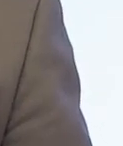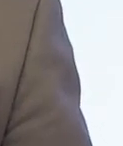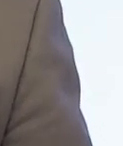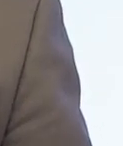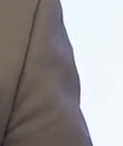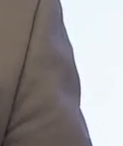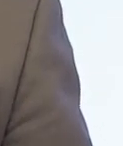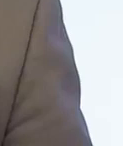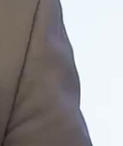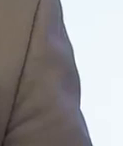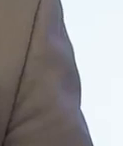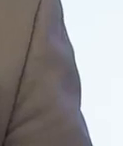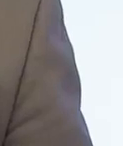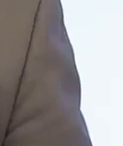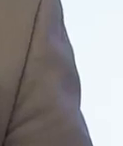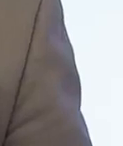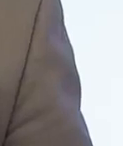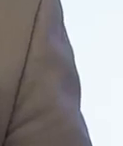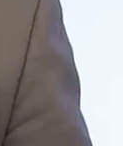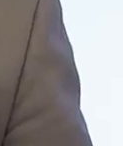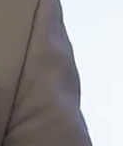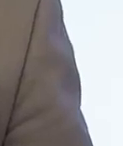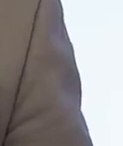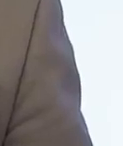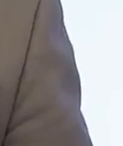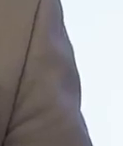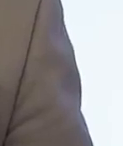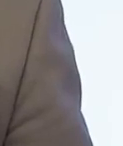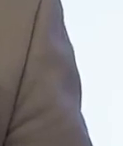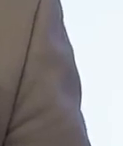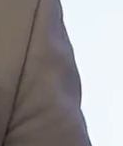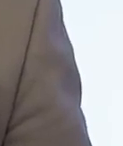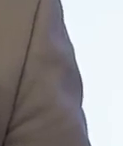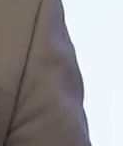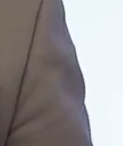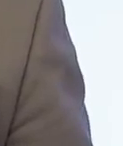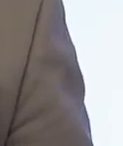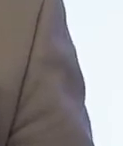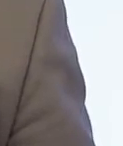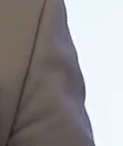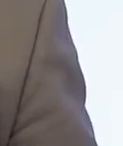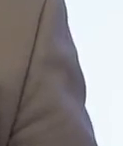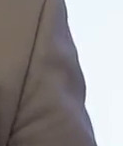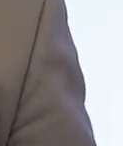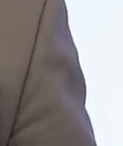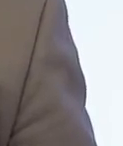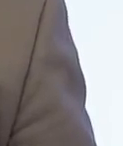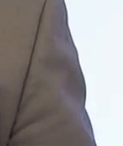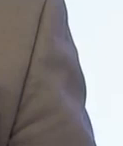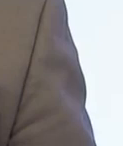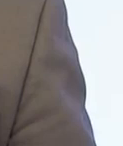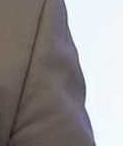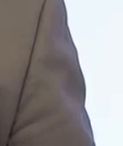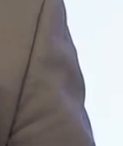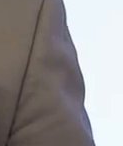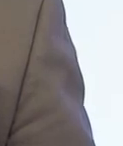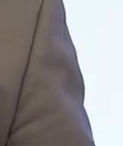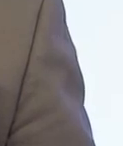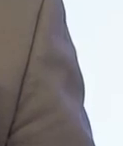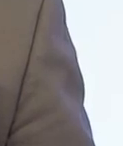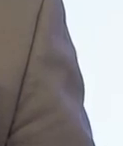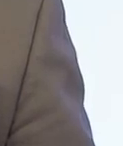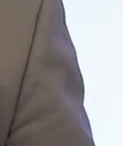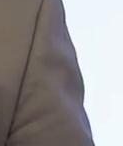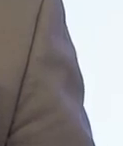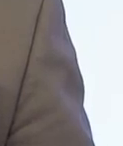Van a terminar en peores condiciones de las que iniciaron este proceso, que mantienen la mira a los